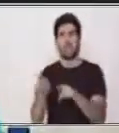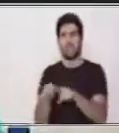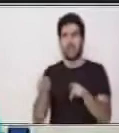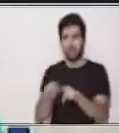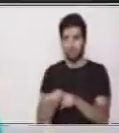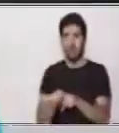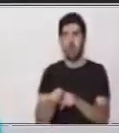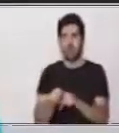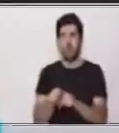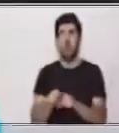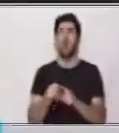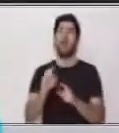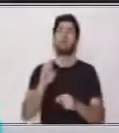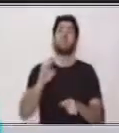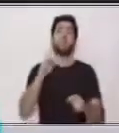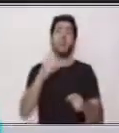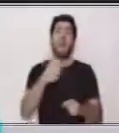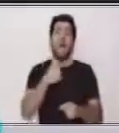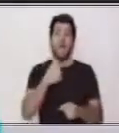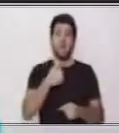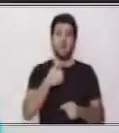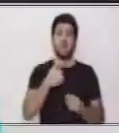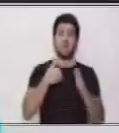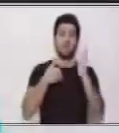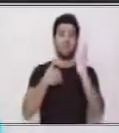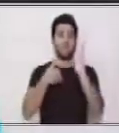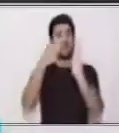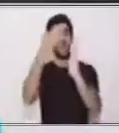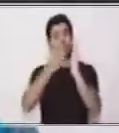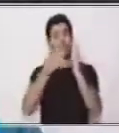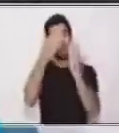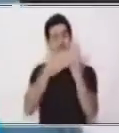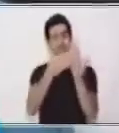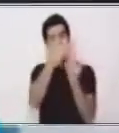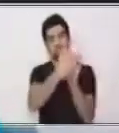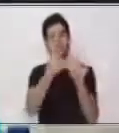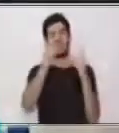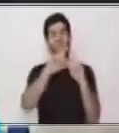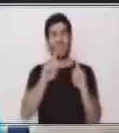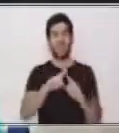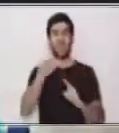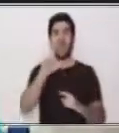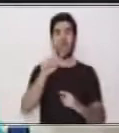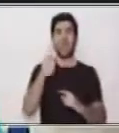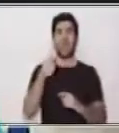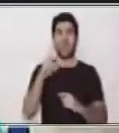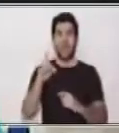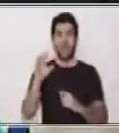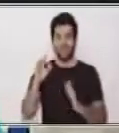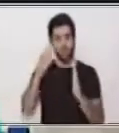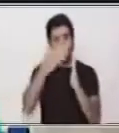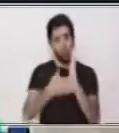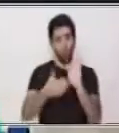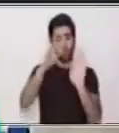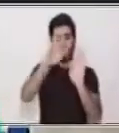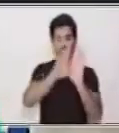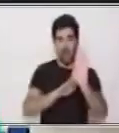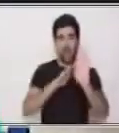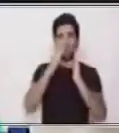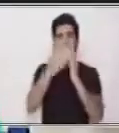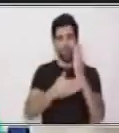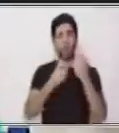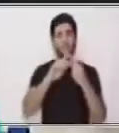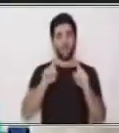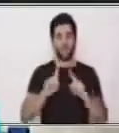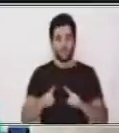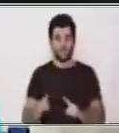de tres o más lados y varias caras laterales. Muy bien, ¿a qué se refiere eso? Bueno,